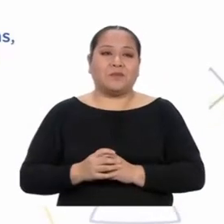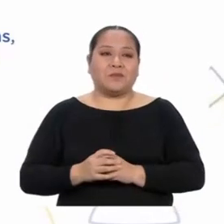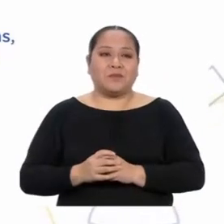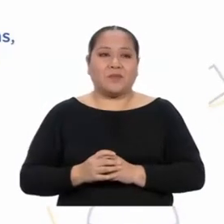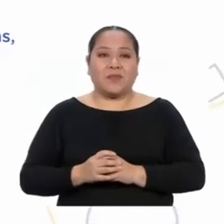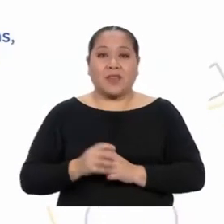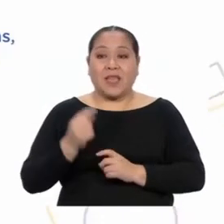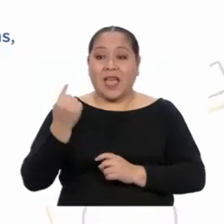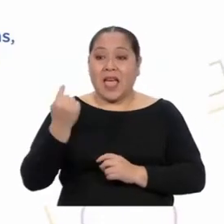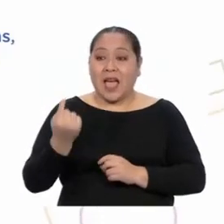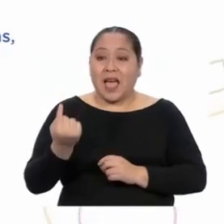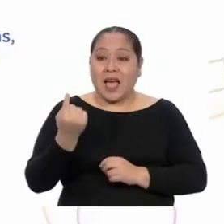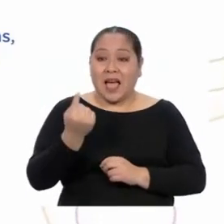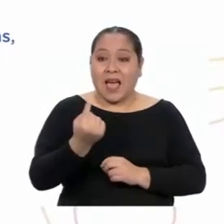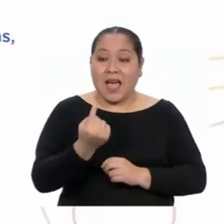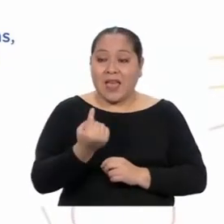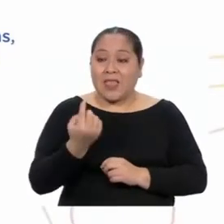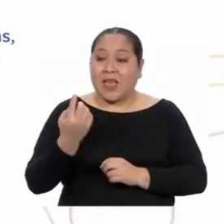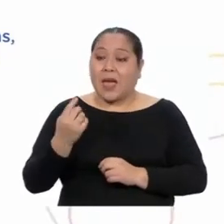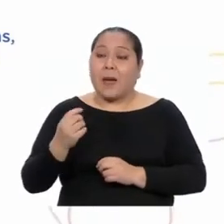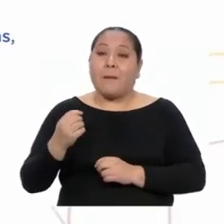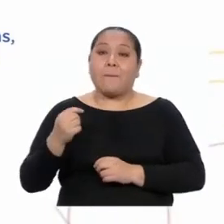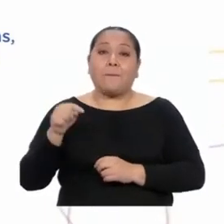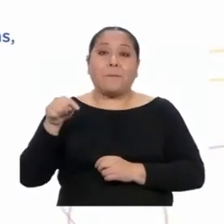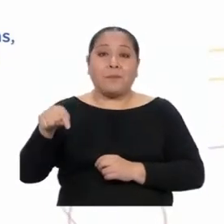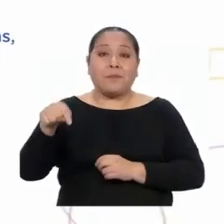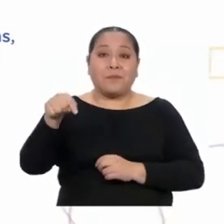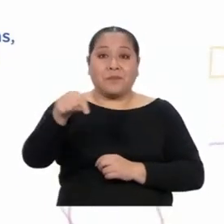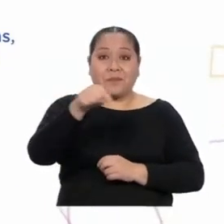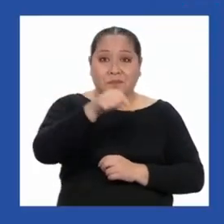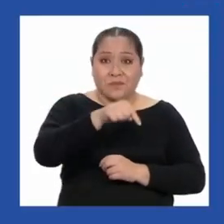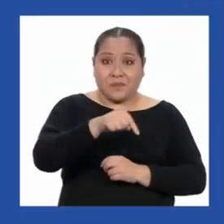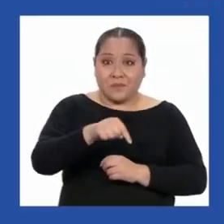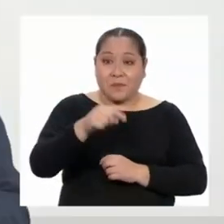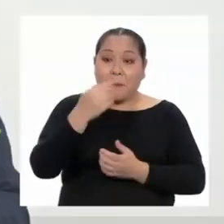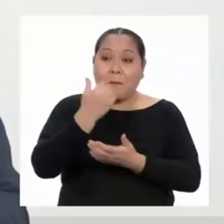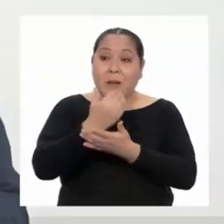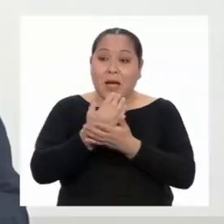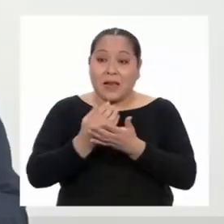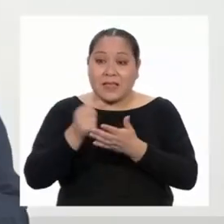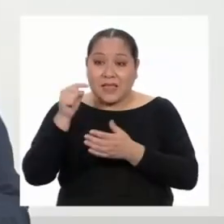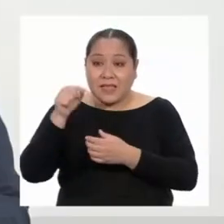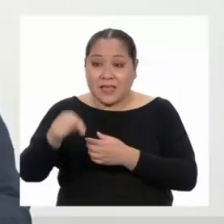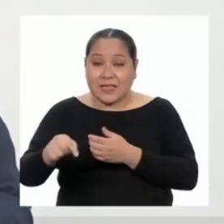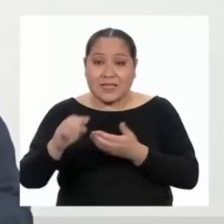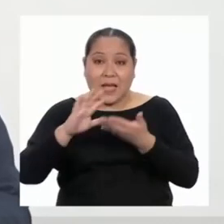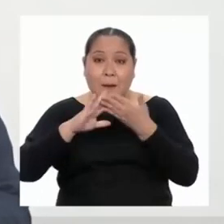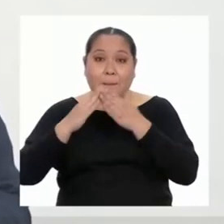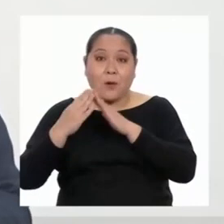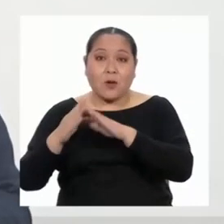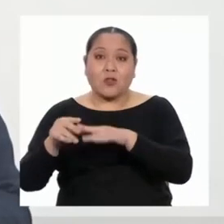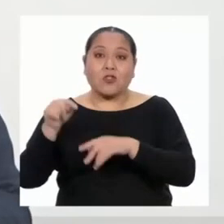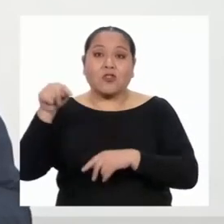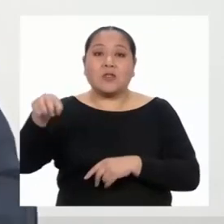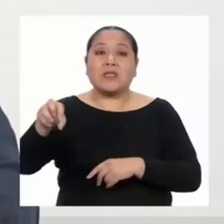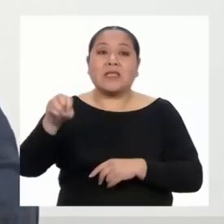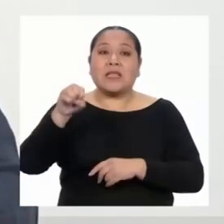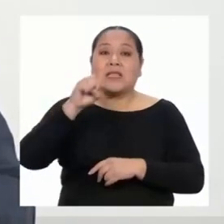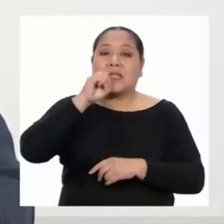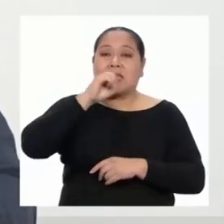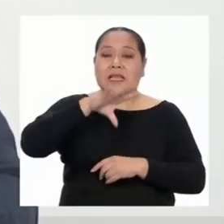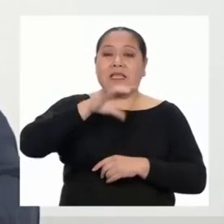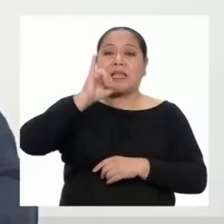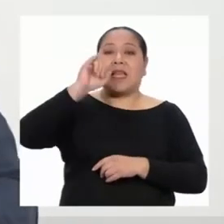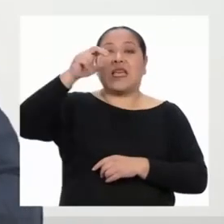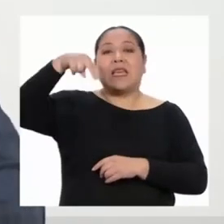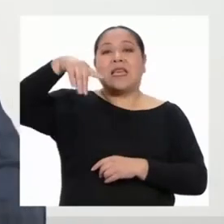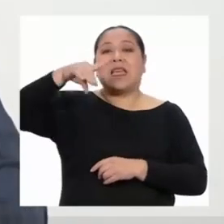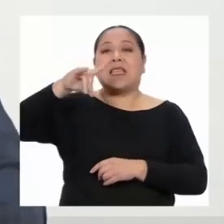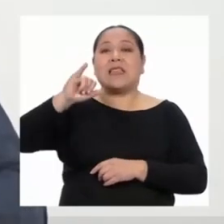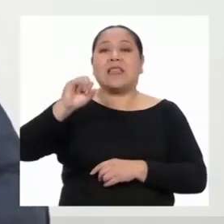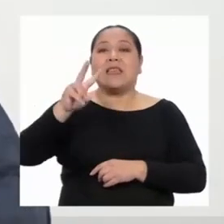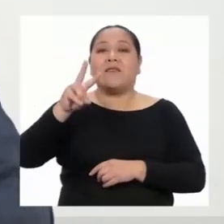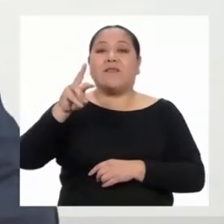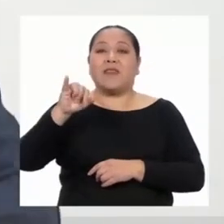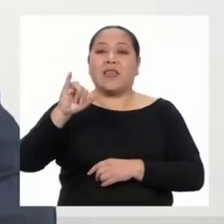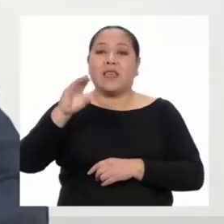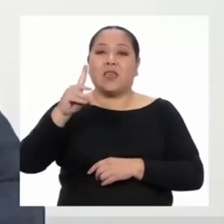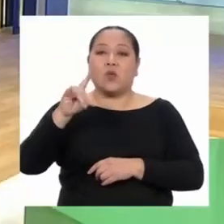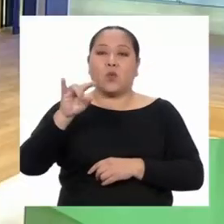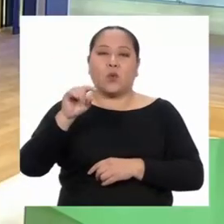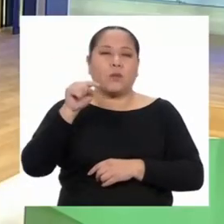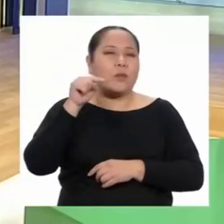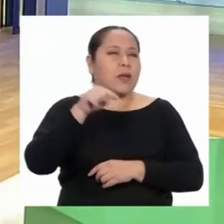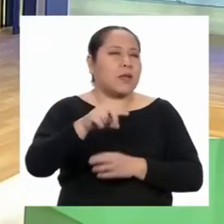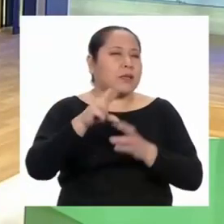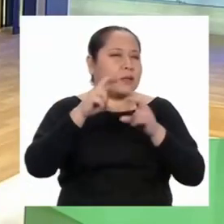de la población se denomina individuo. Para esta investigación, ¿cuál creen que debería ser nuestra